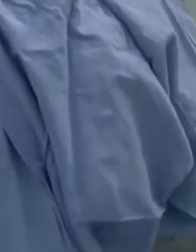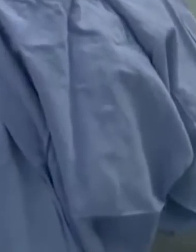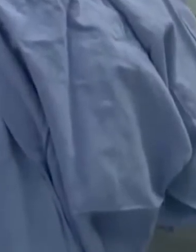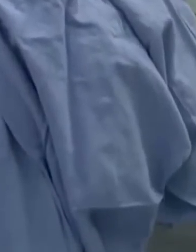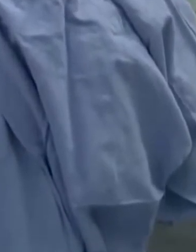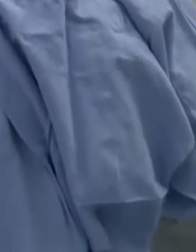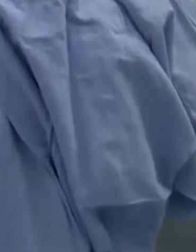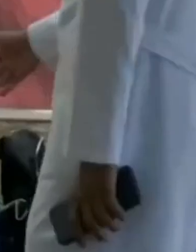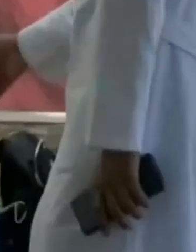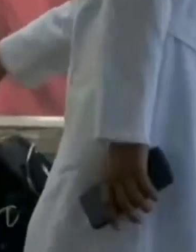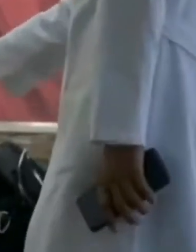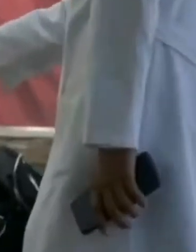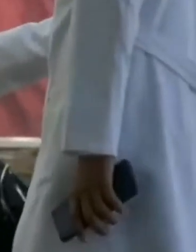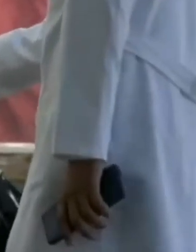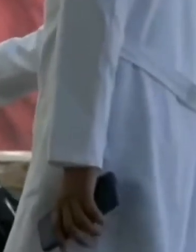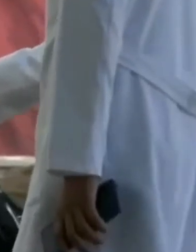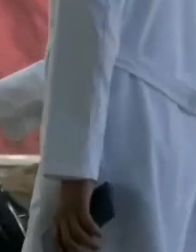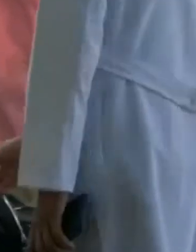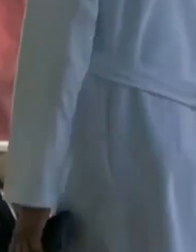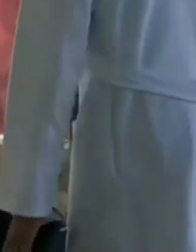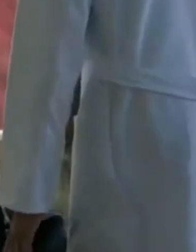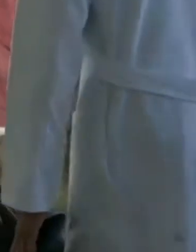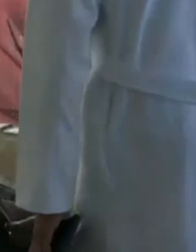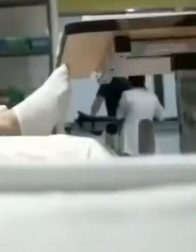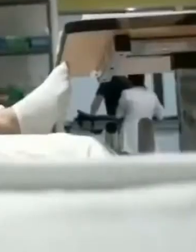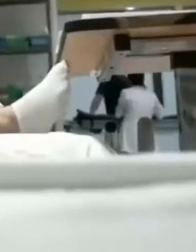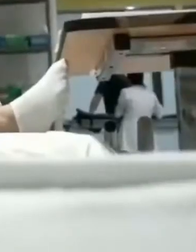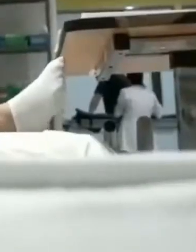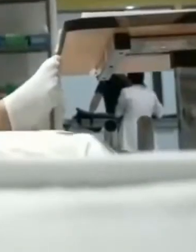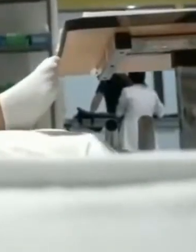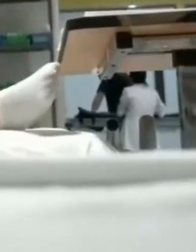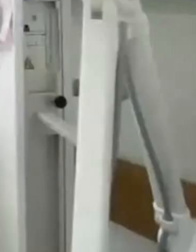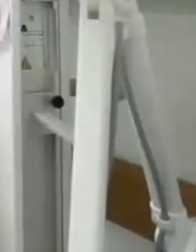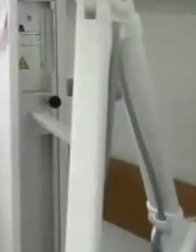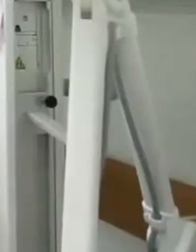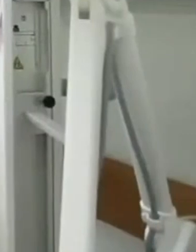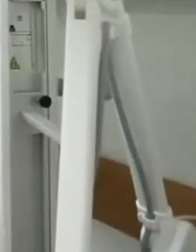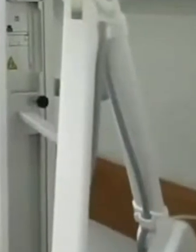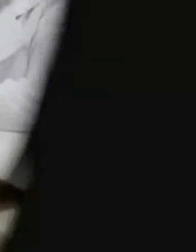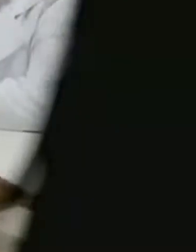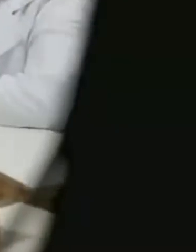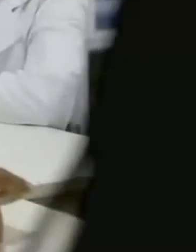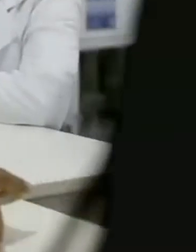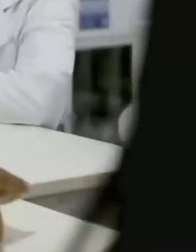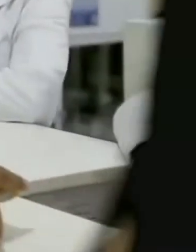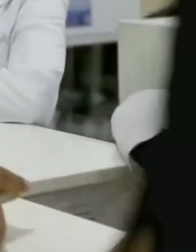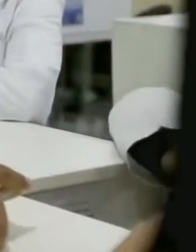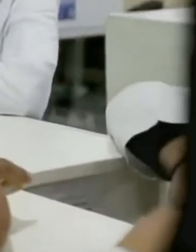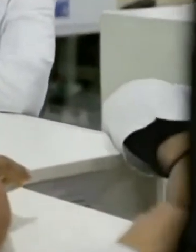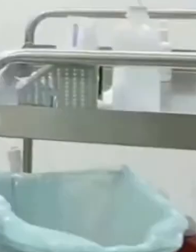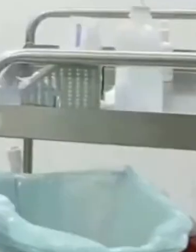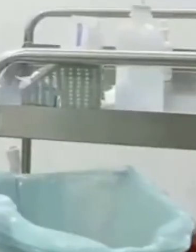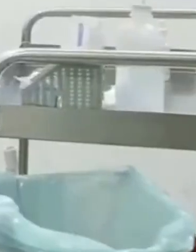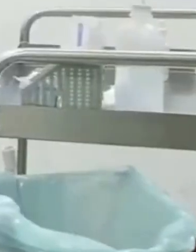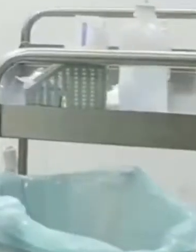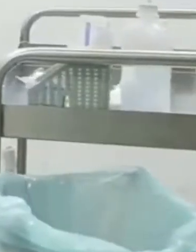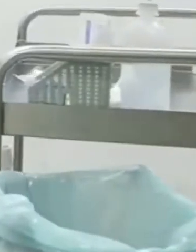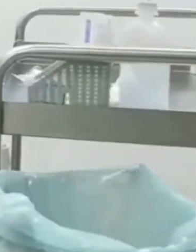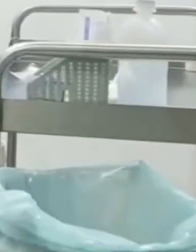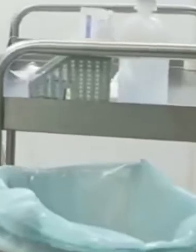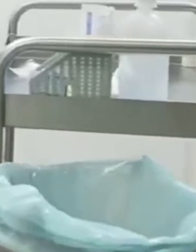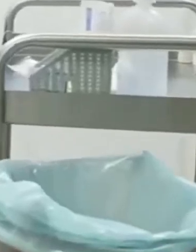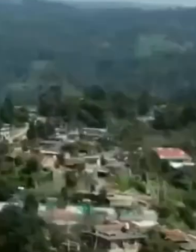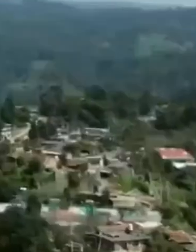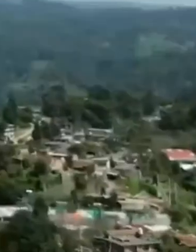reúne un gran equipo de personas profesionales dedicadas a la promoción, prevención, atención y administración de los servicios